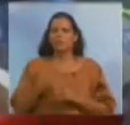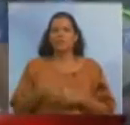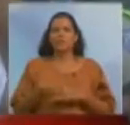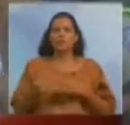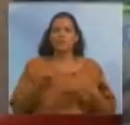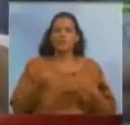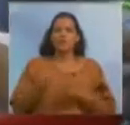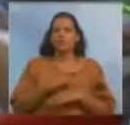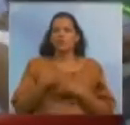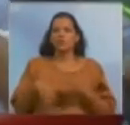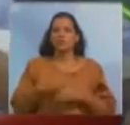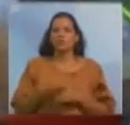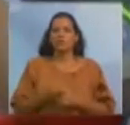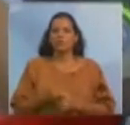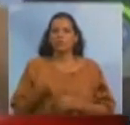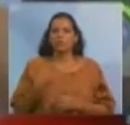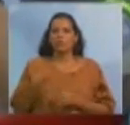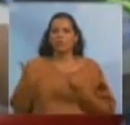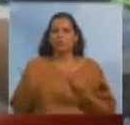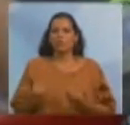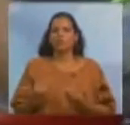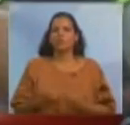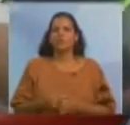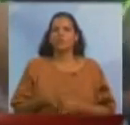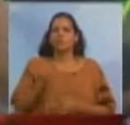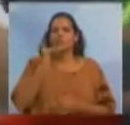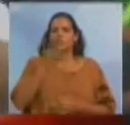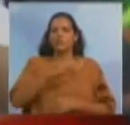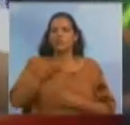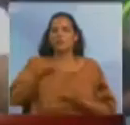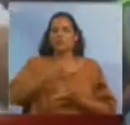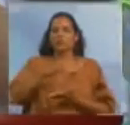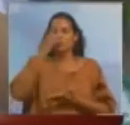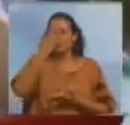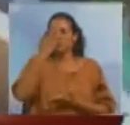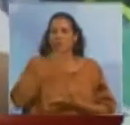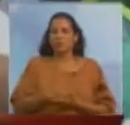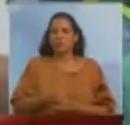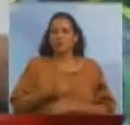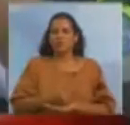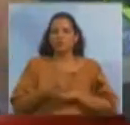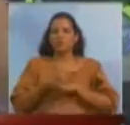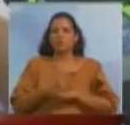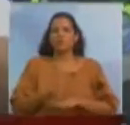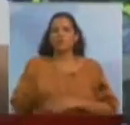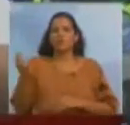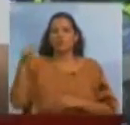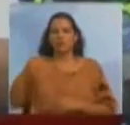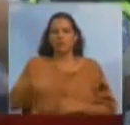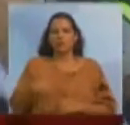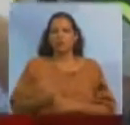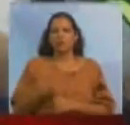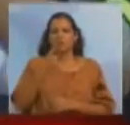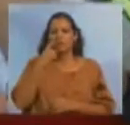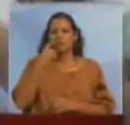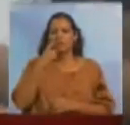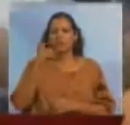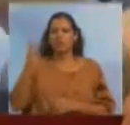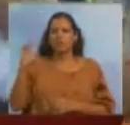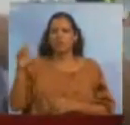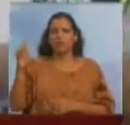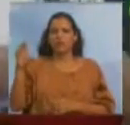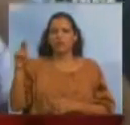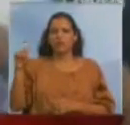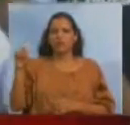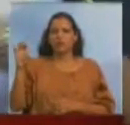comercial. Y la presencia, y esto quiero denunciar a la ciudadanía esmeraldeña y a las autoridades, la presencia de Leiner